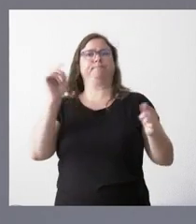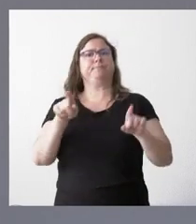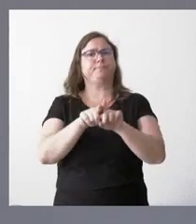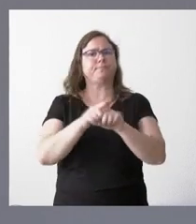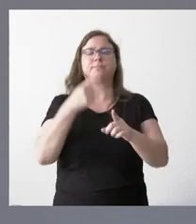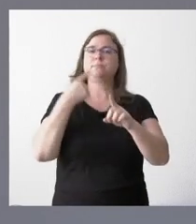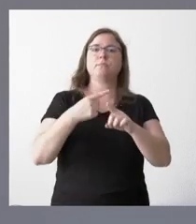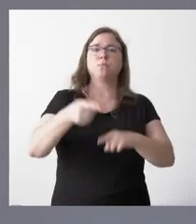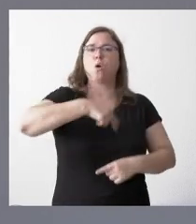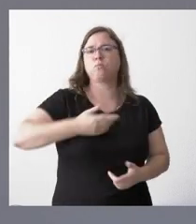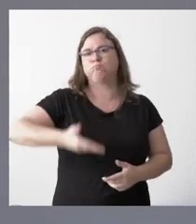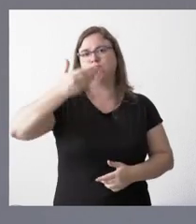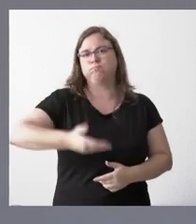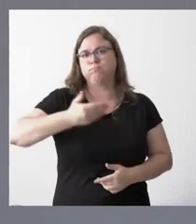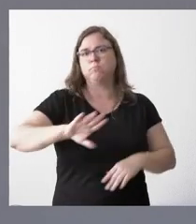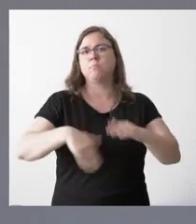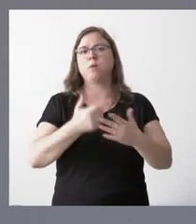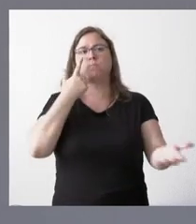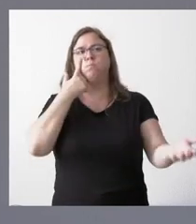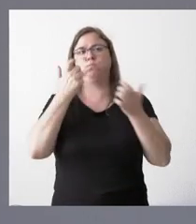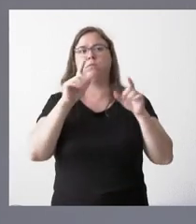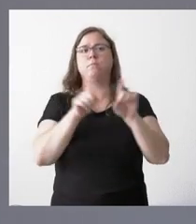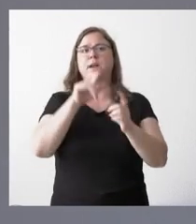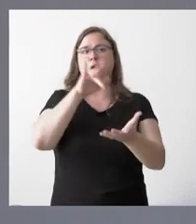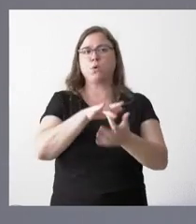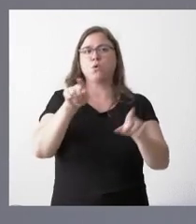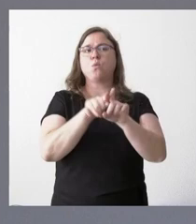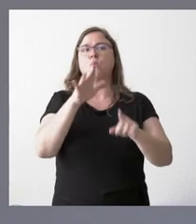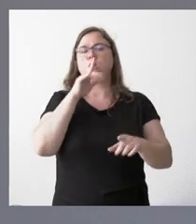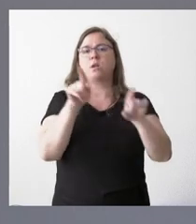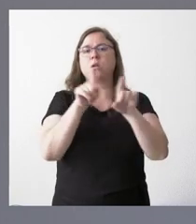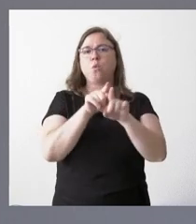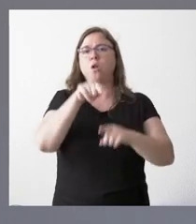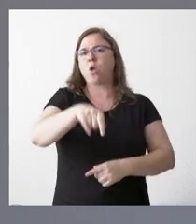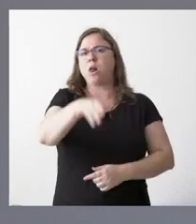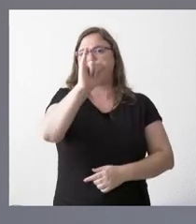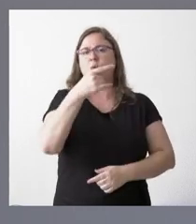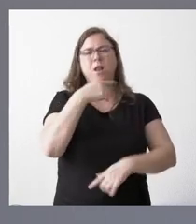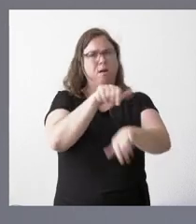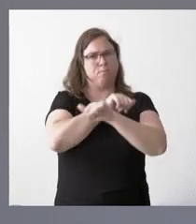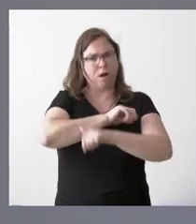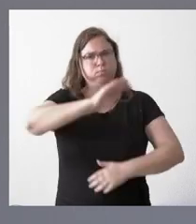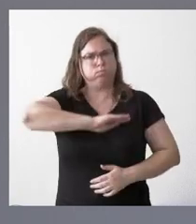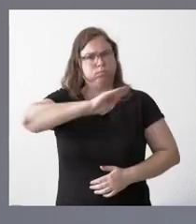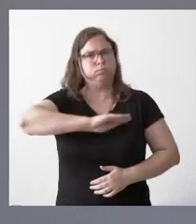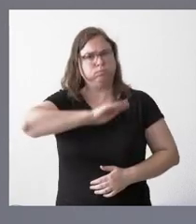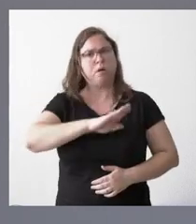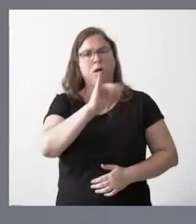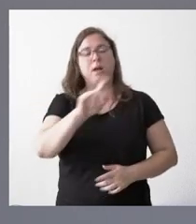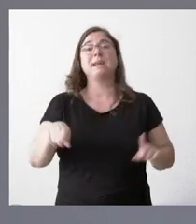elementos que nos parecen importantes y destacables también en el día de hoy. Primero, que sigue habiendo un nivel de paro muy importante y que